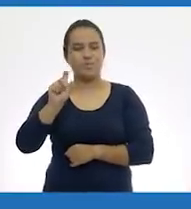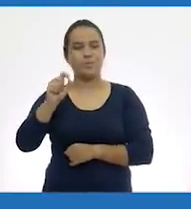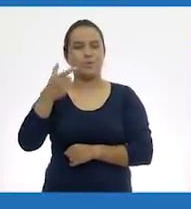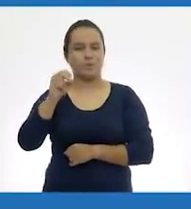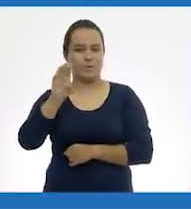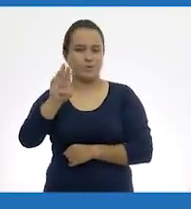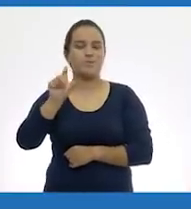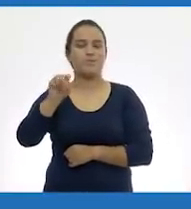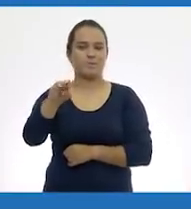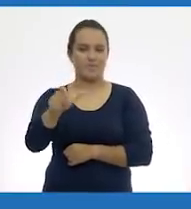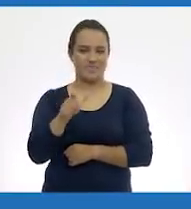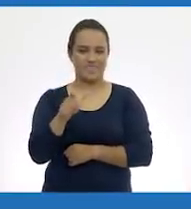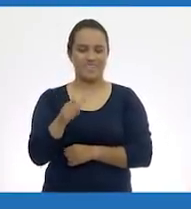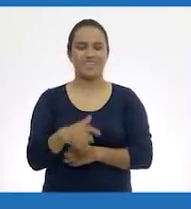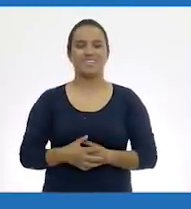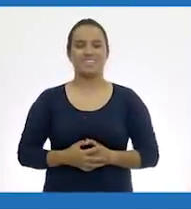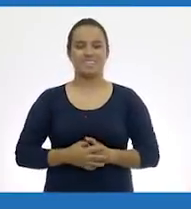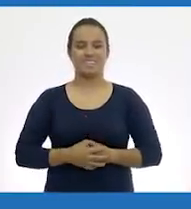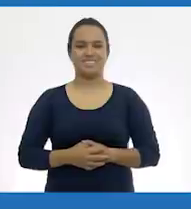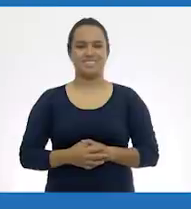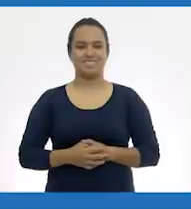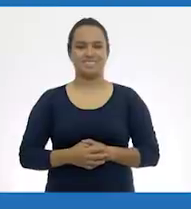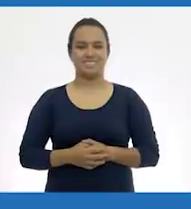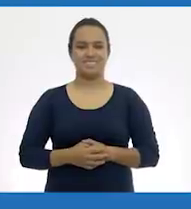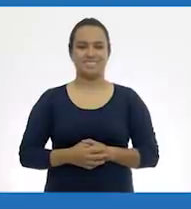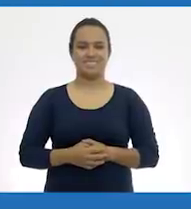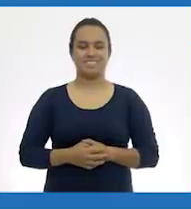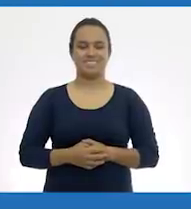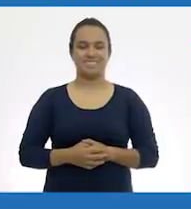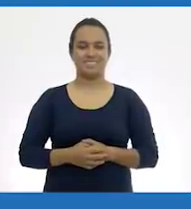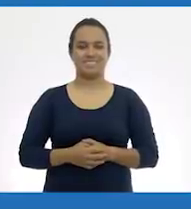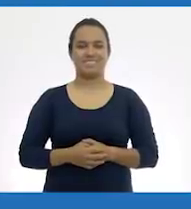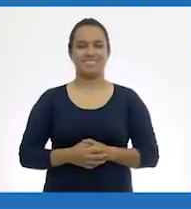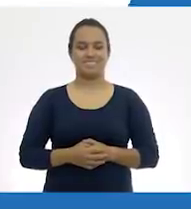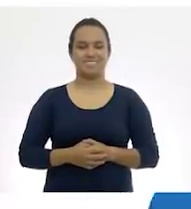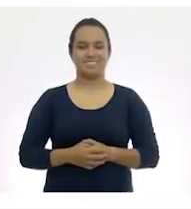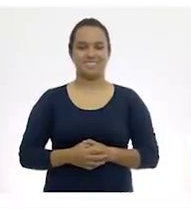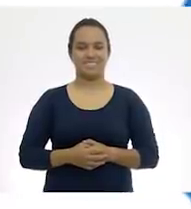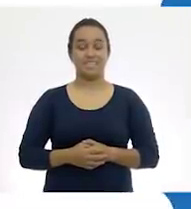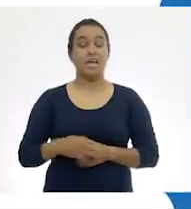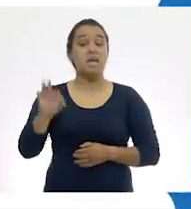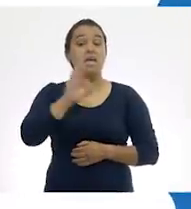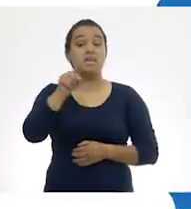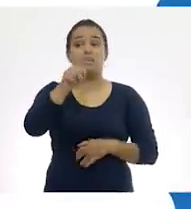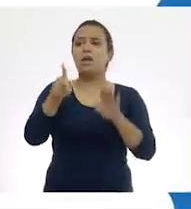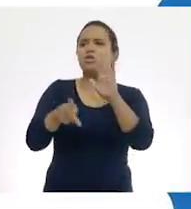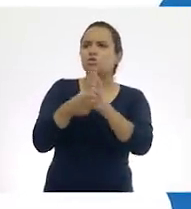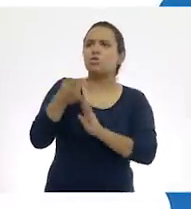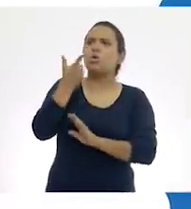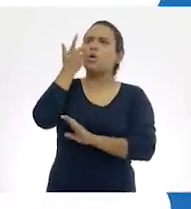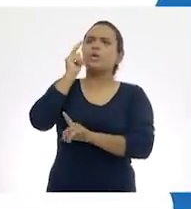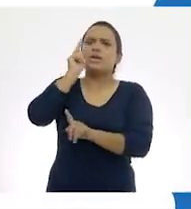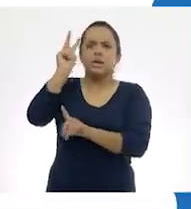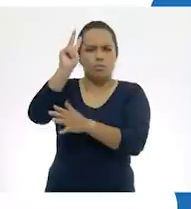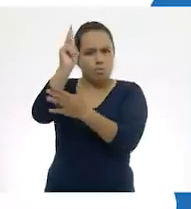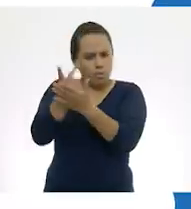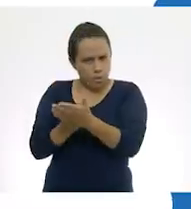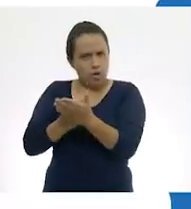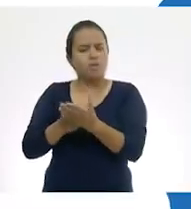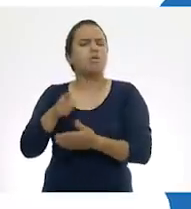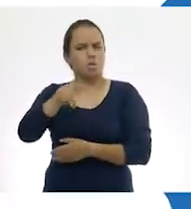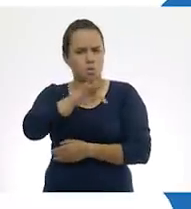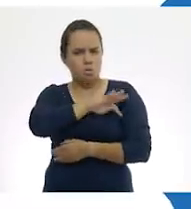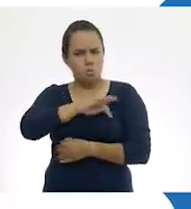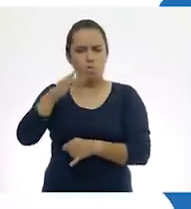conalitech.c.gov.mx. Si quieres volver a ver los programas de Aprende